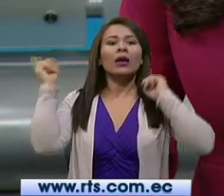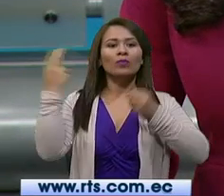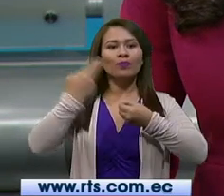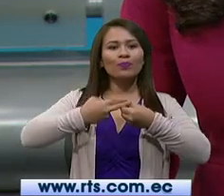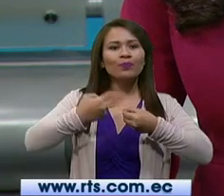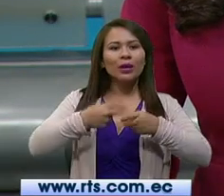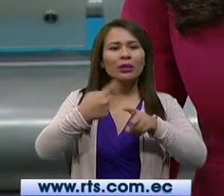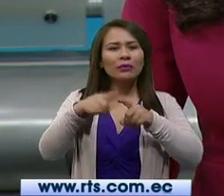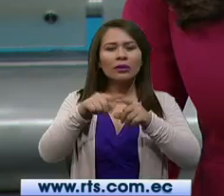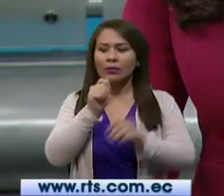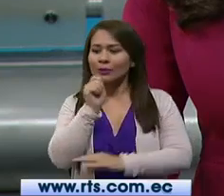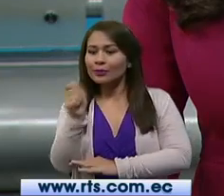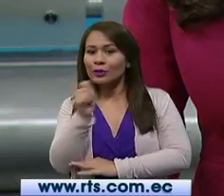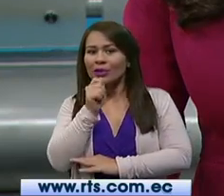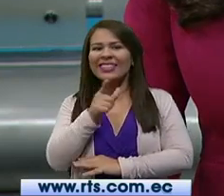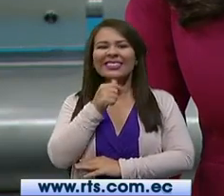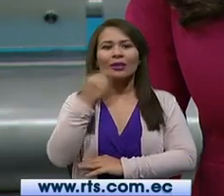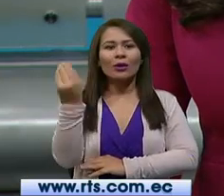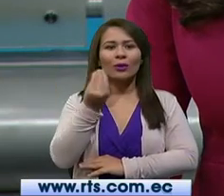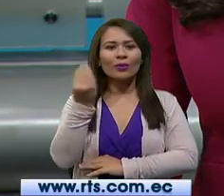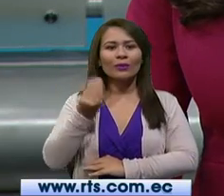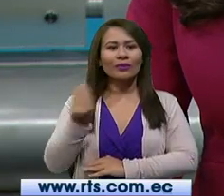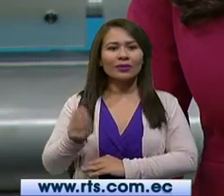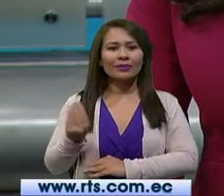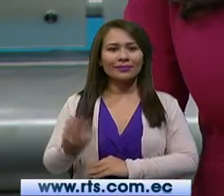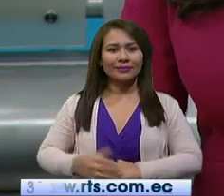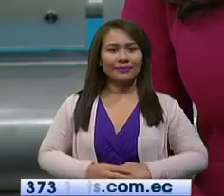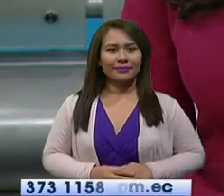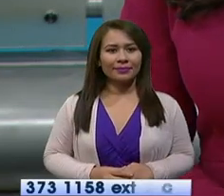de una entrevista con jóvenes emprendedores.